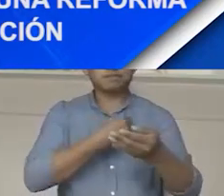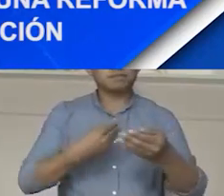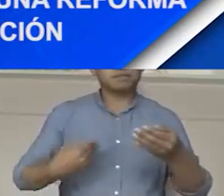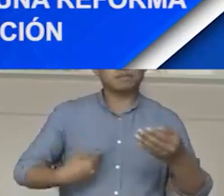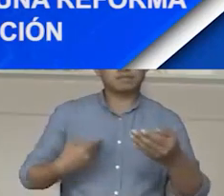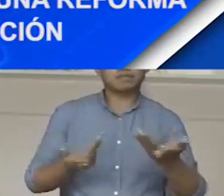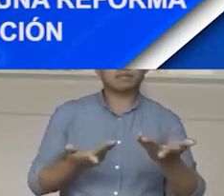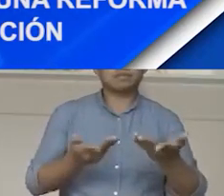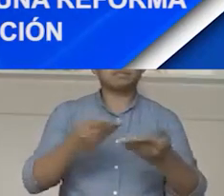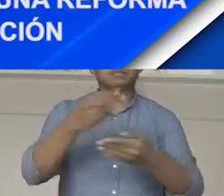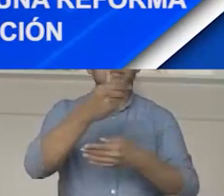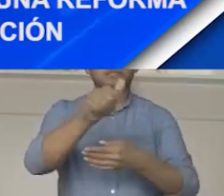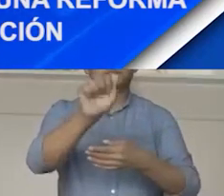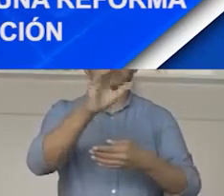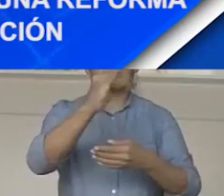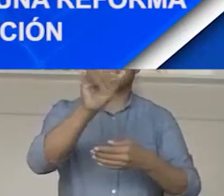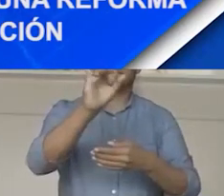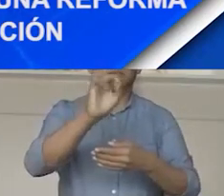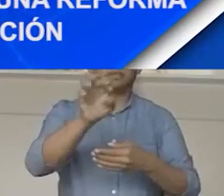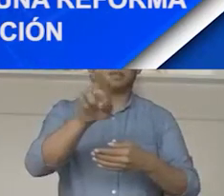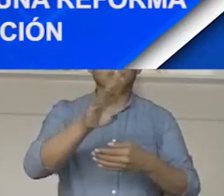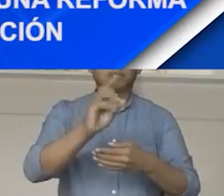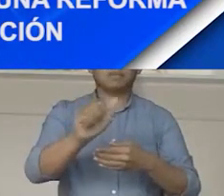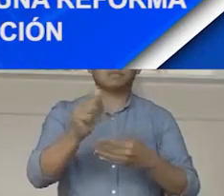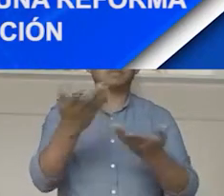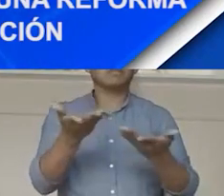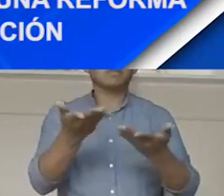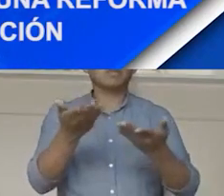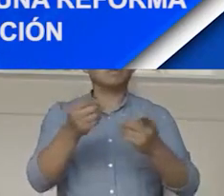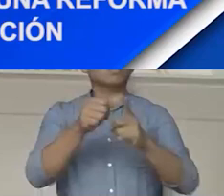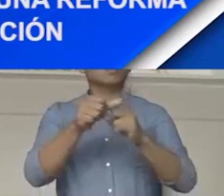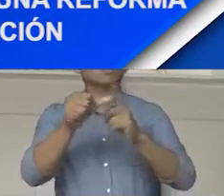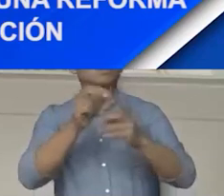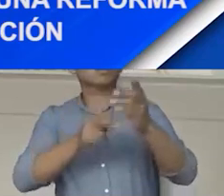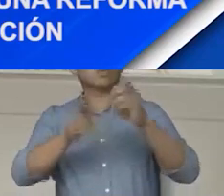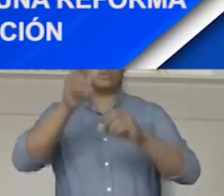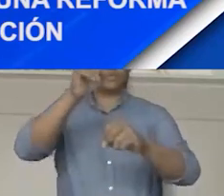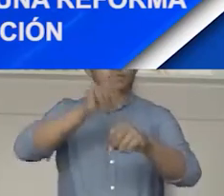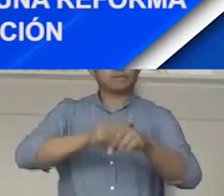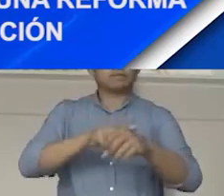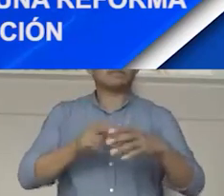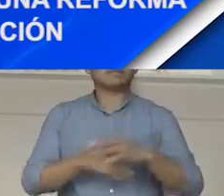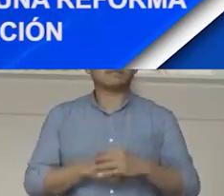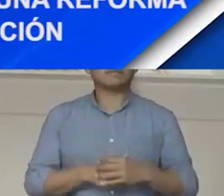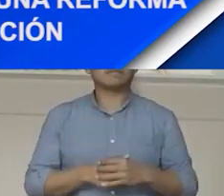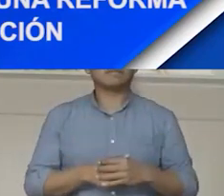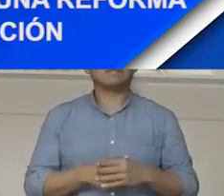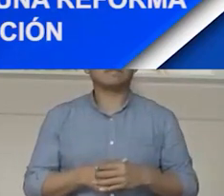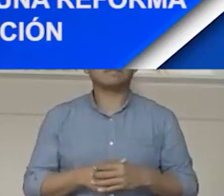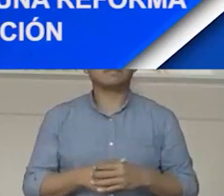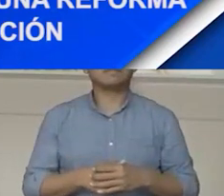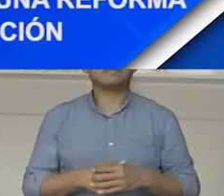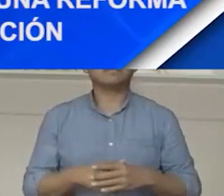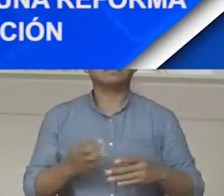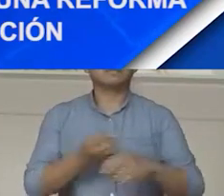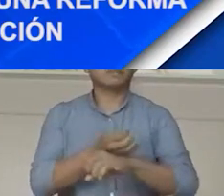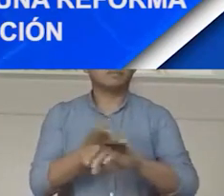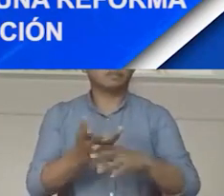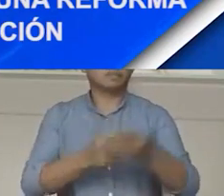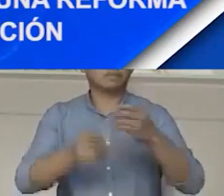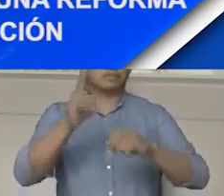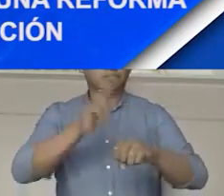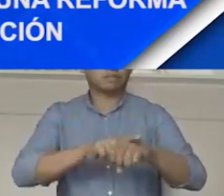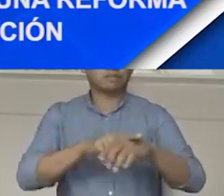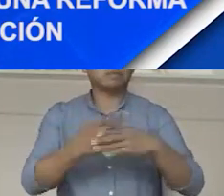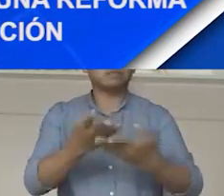Ministerio de Hacienda y Crédito Público y la Contraloría General de la República, el Consejo Nacional de